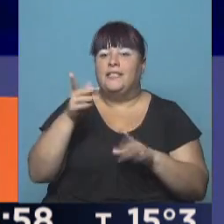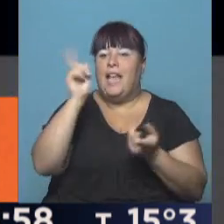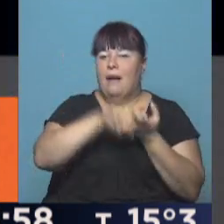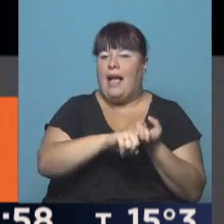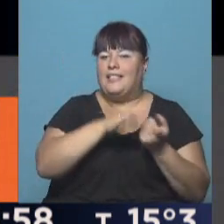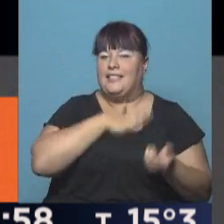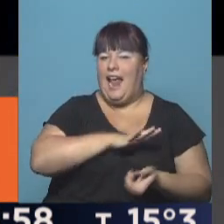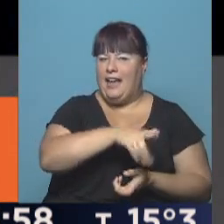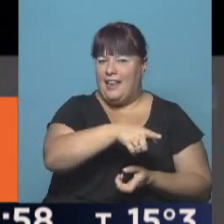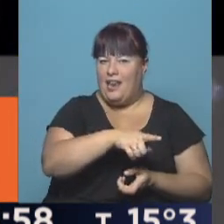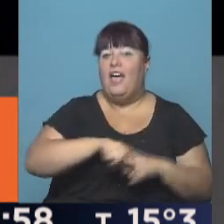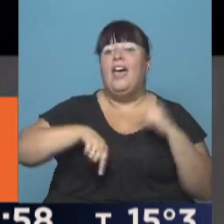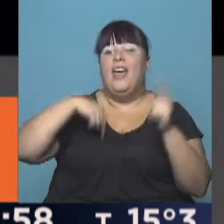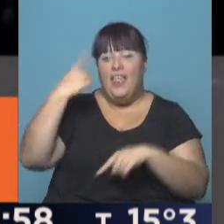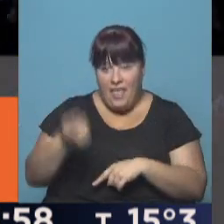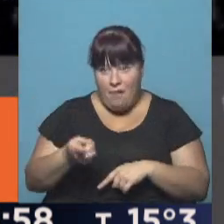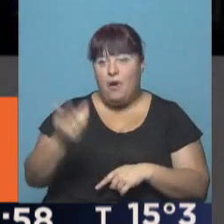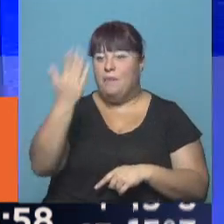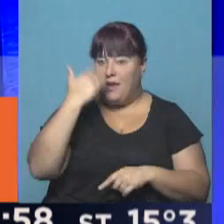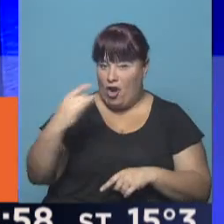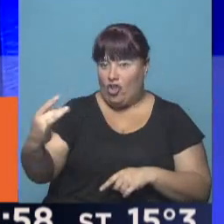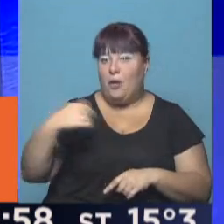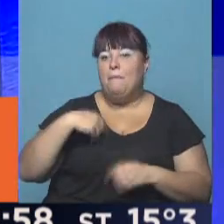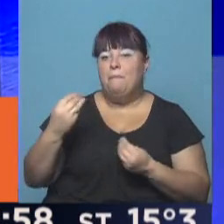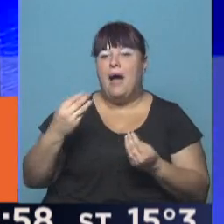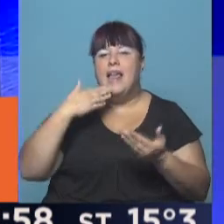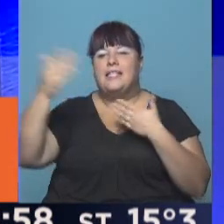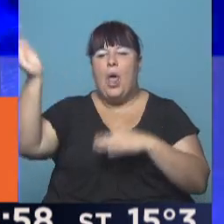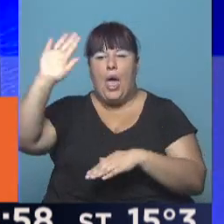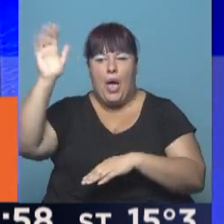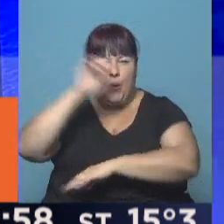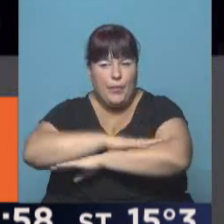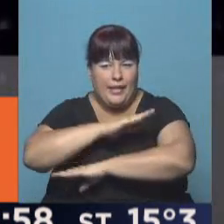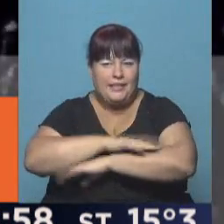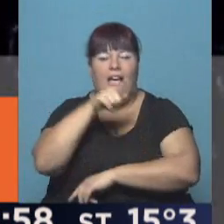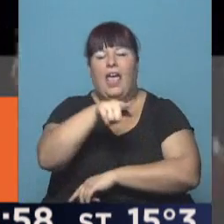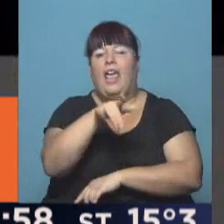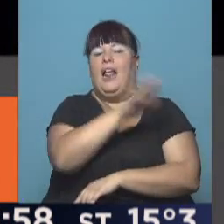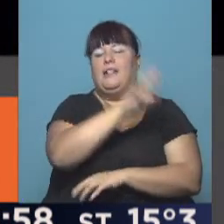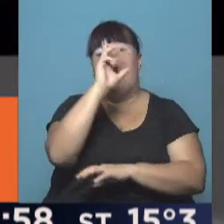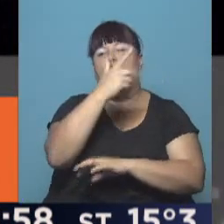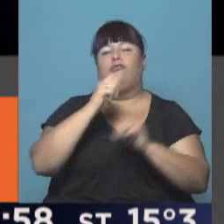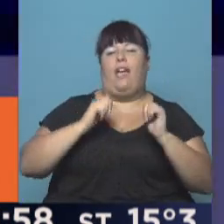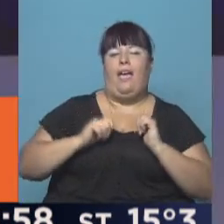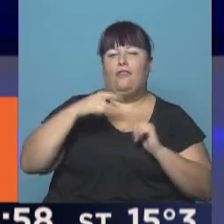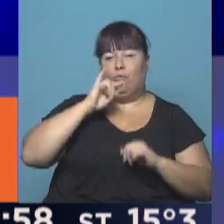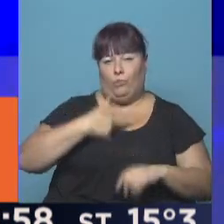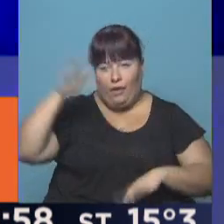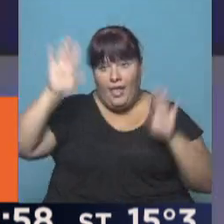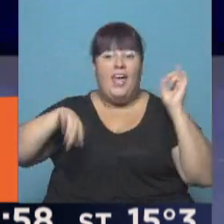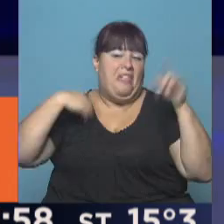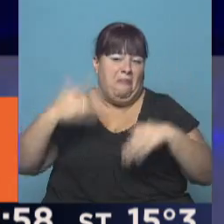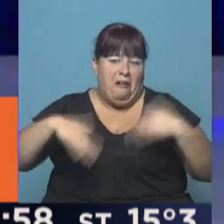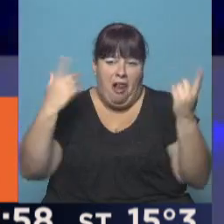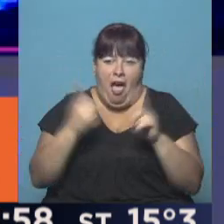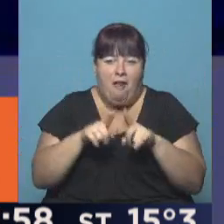casándose tranquilo. Luego sí me contrató pues para saludar por la ventana mientras que él está en el hotel y tal, pero luego daba igual,